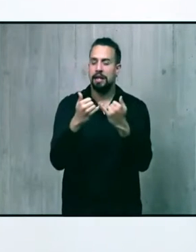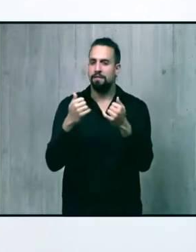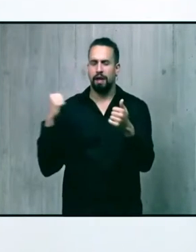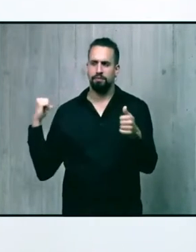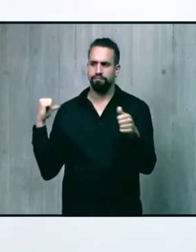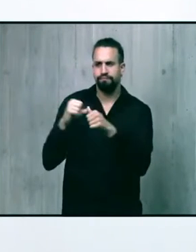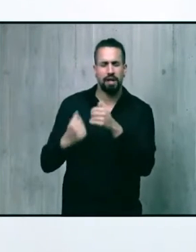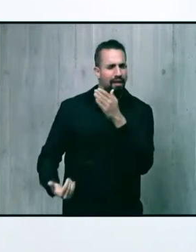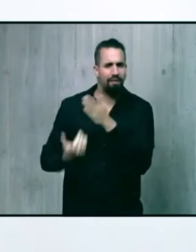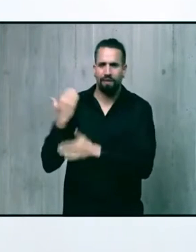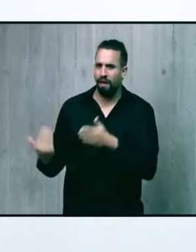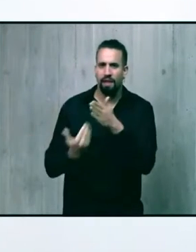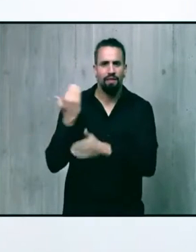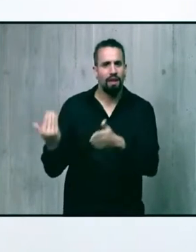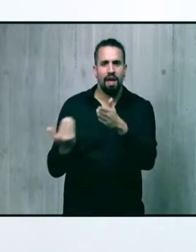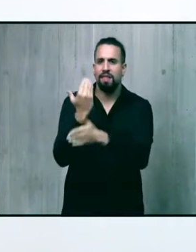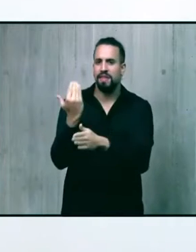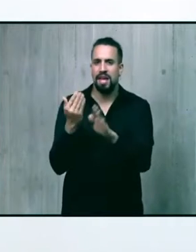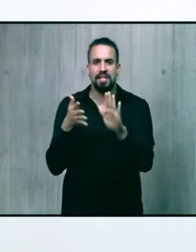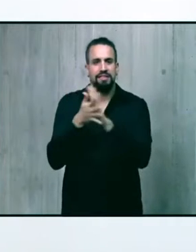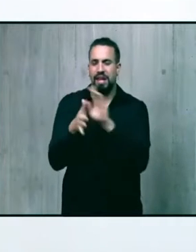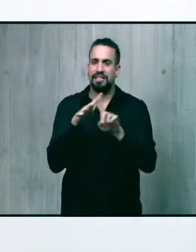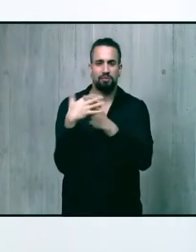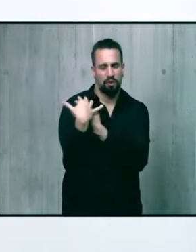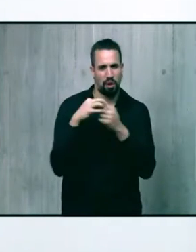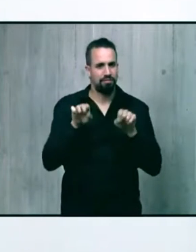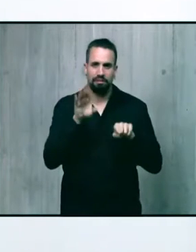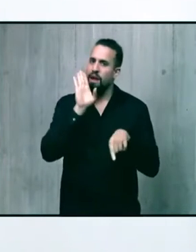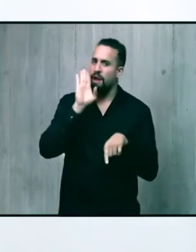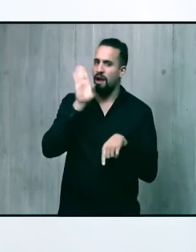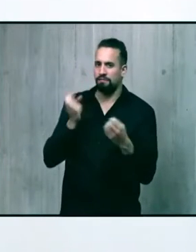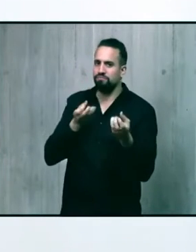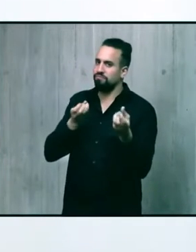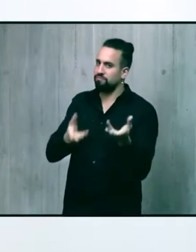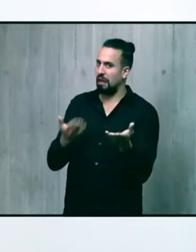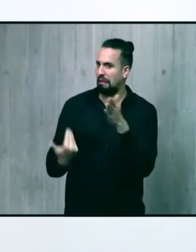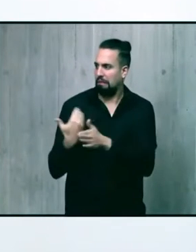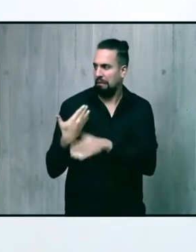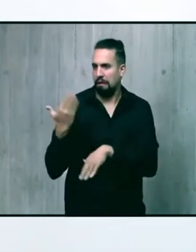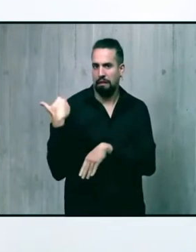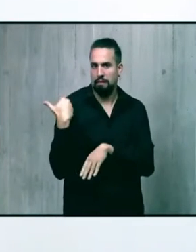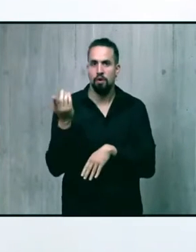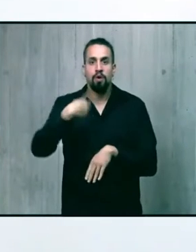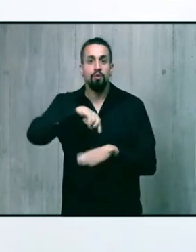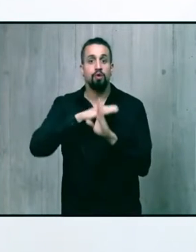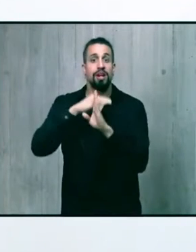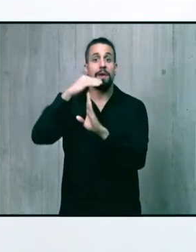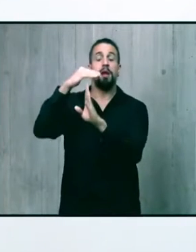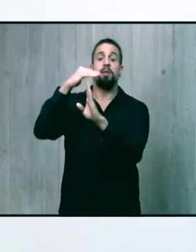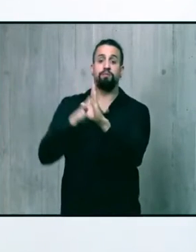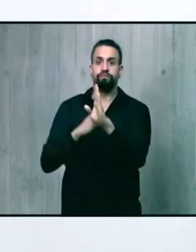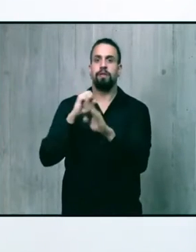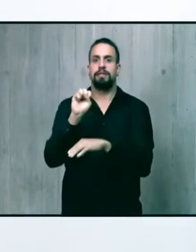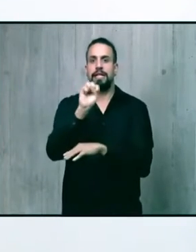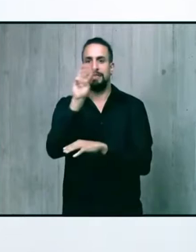días en esta especie de equidistancia. Como saben, hace apenas unos días bajamos el nivel del 3,